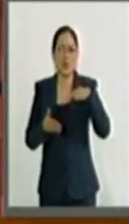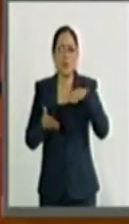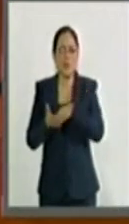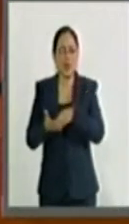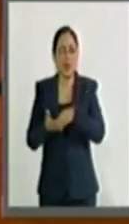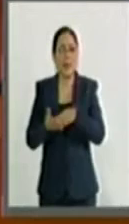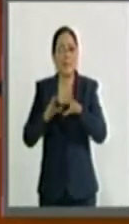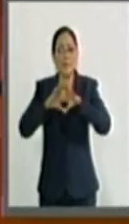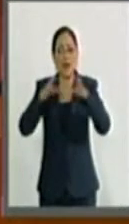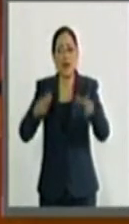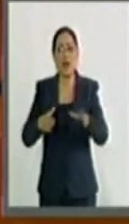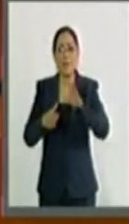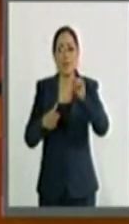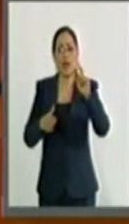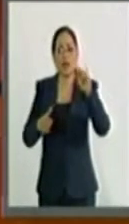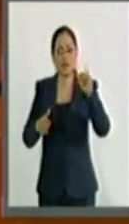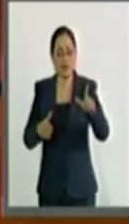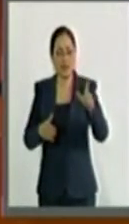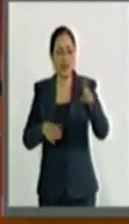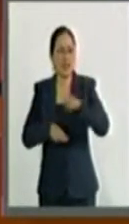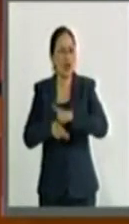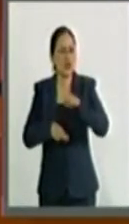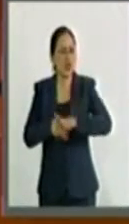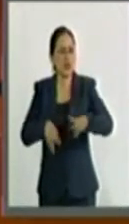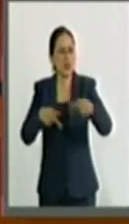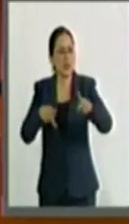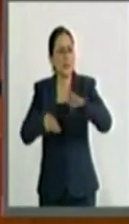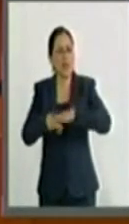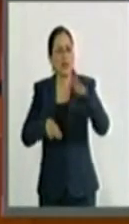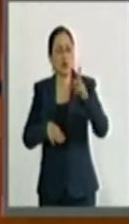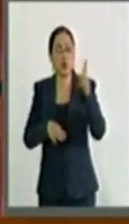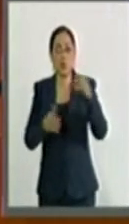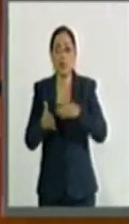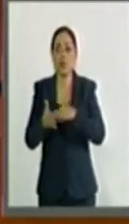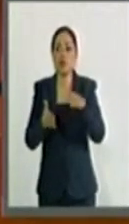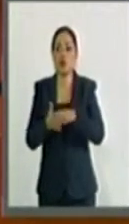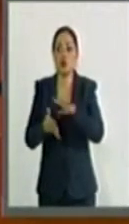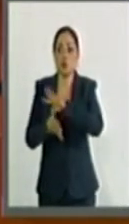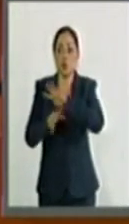barriles diarios, situándola en 1.947.000